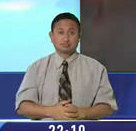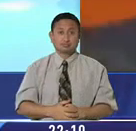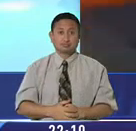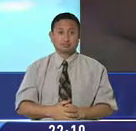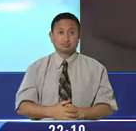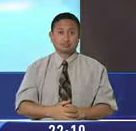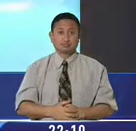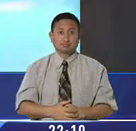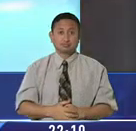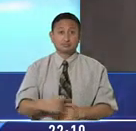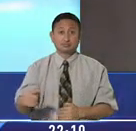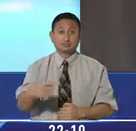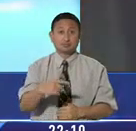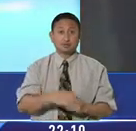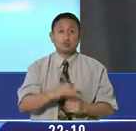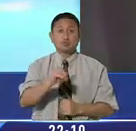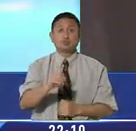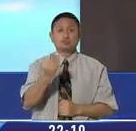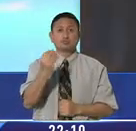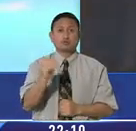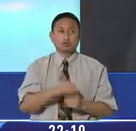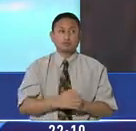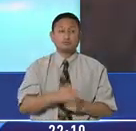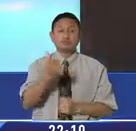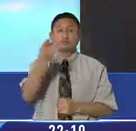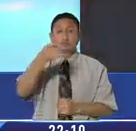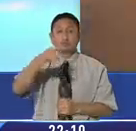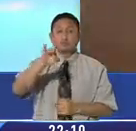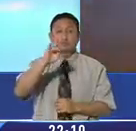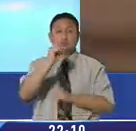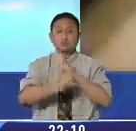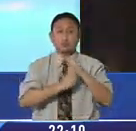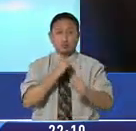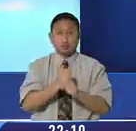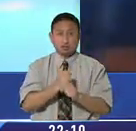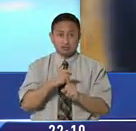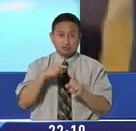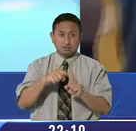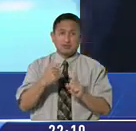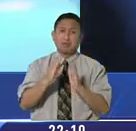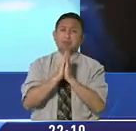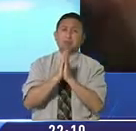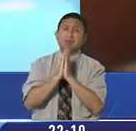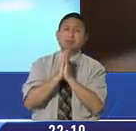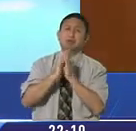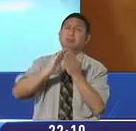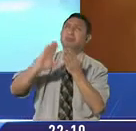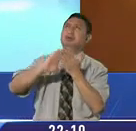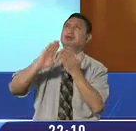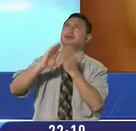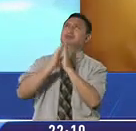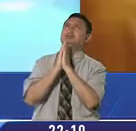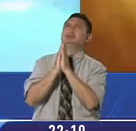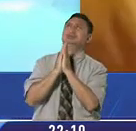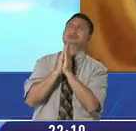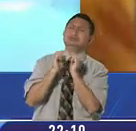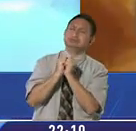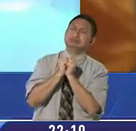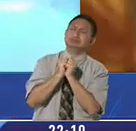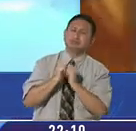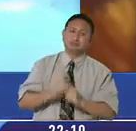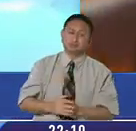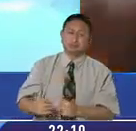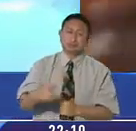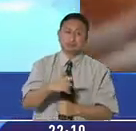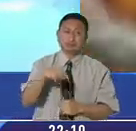En medio de todos, un muchacho de apenas 18 años de edad imploraba y suplicaba que perdonaran su vida frente